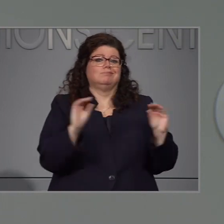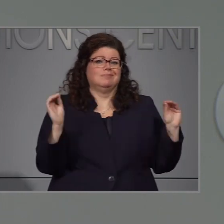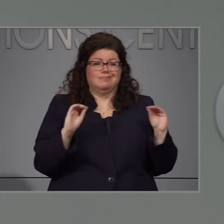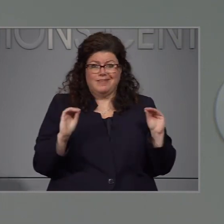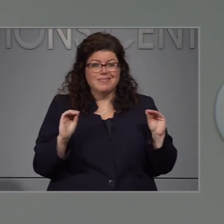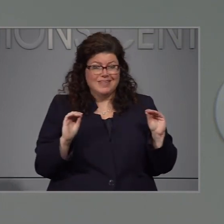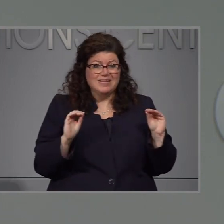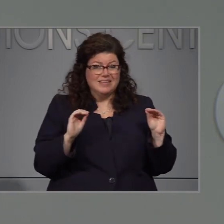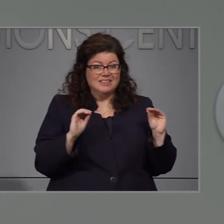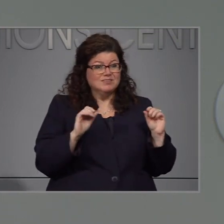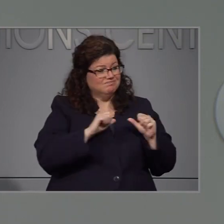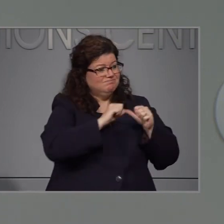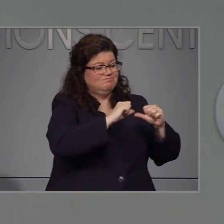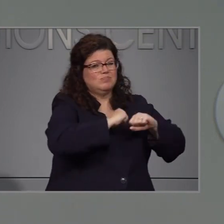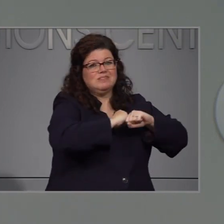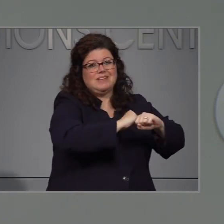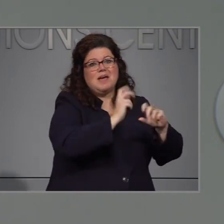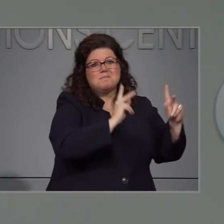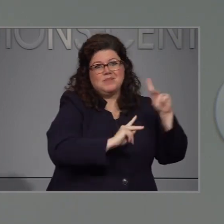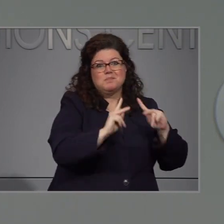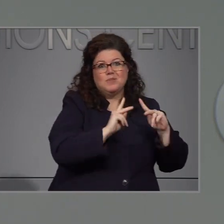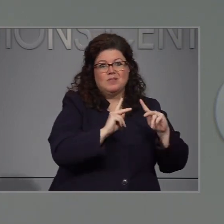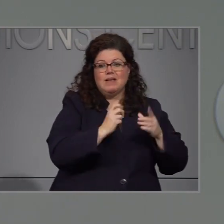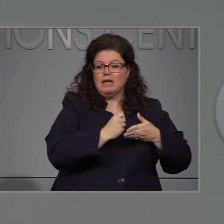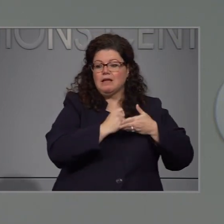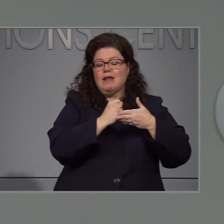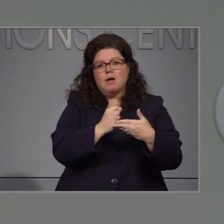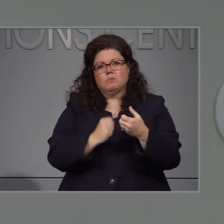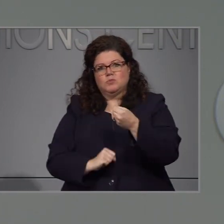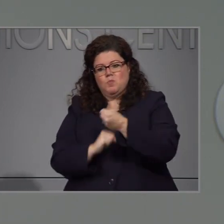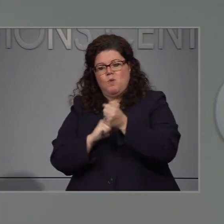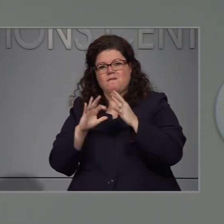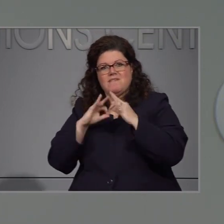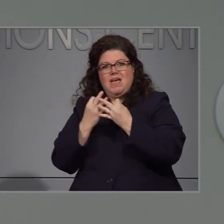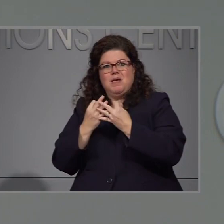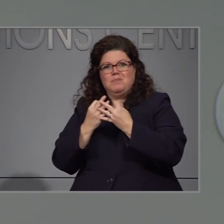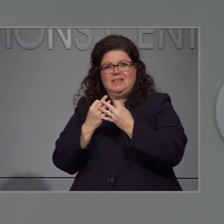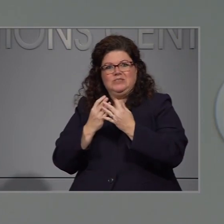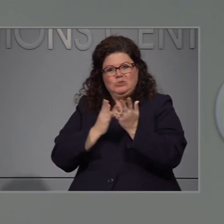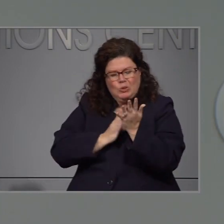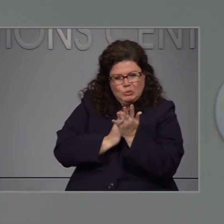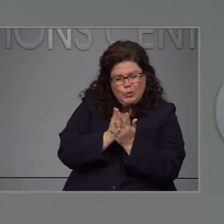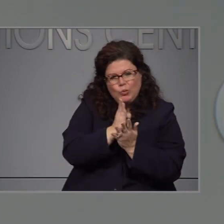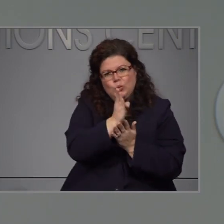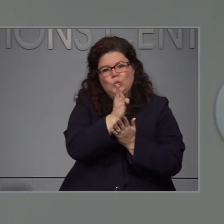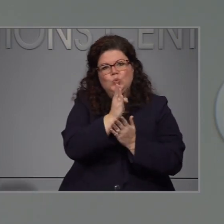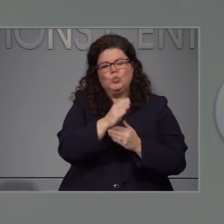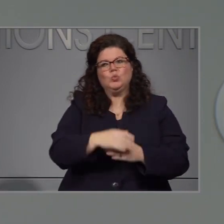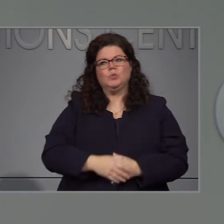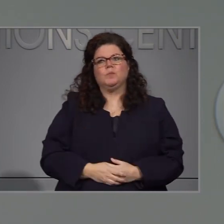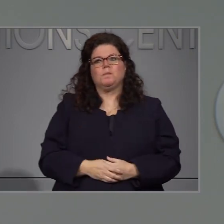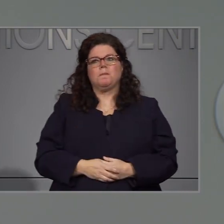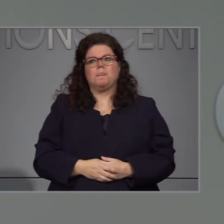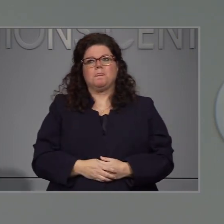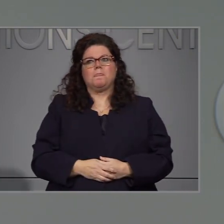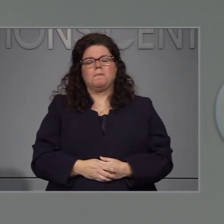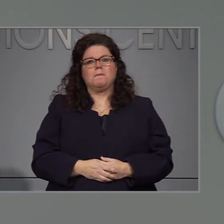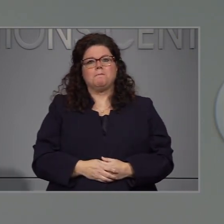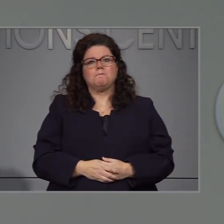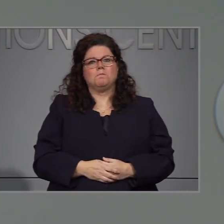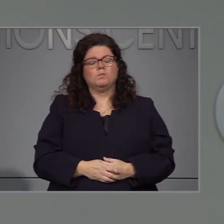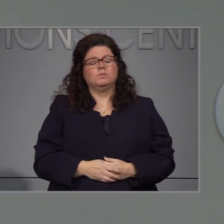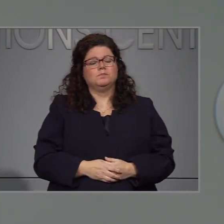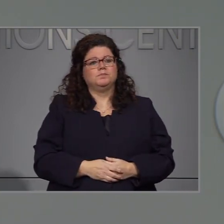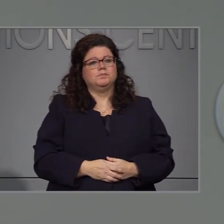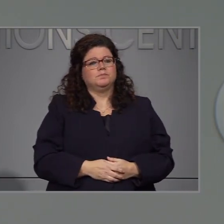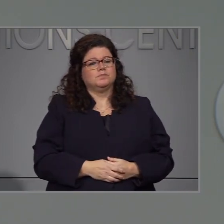vidas, manteniendo a las personas a salvo y ayudando a familias para superar esta situación. Me ha inspirado tanto como el trabajo de